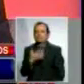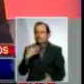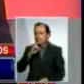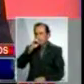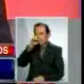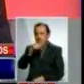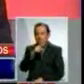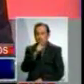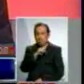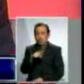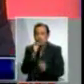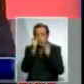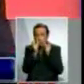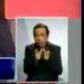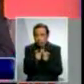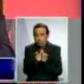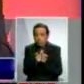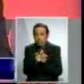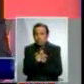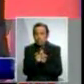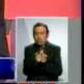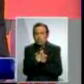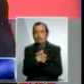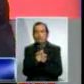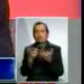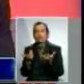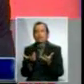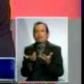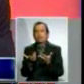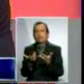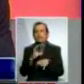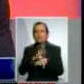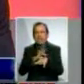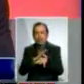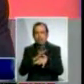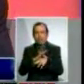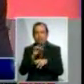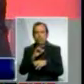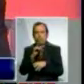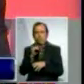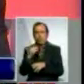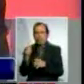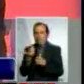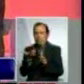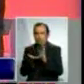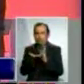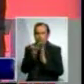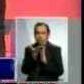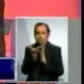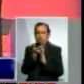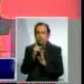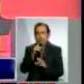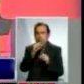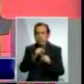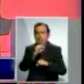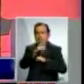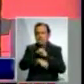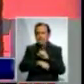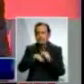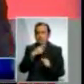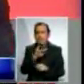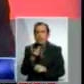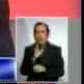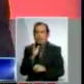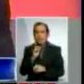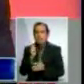la superintendencia decía frente a un alza del precio base decía bueno usted puede aceptar esta alza y conformarse